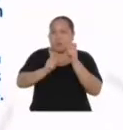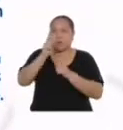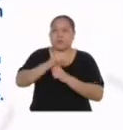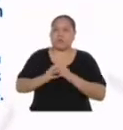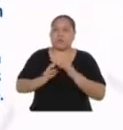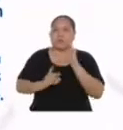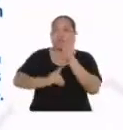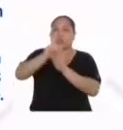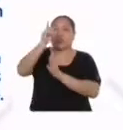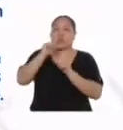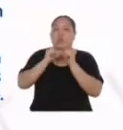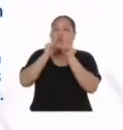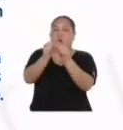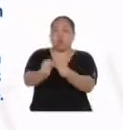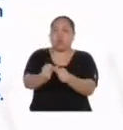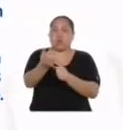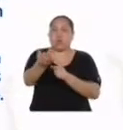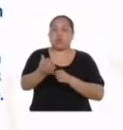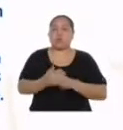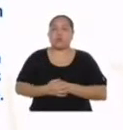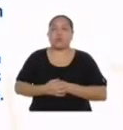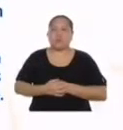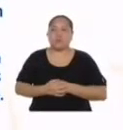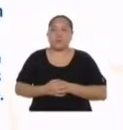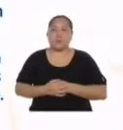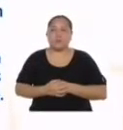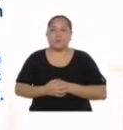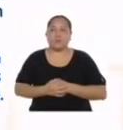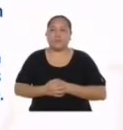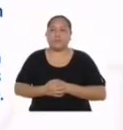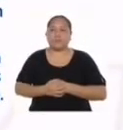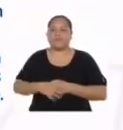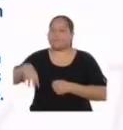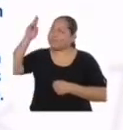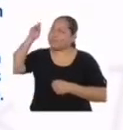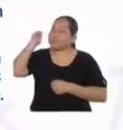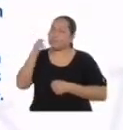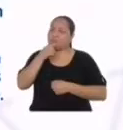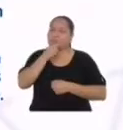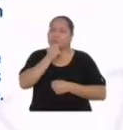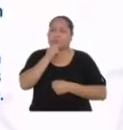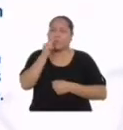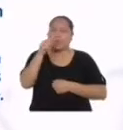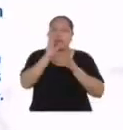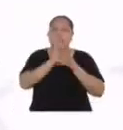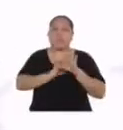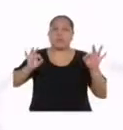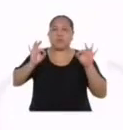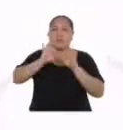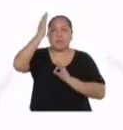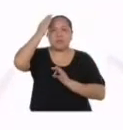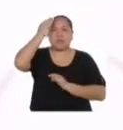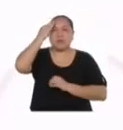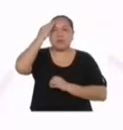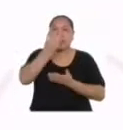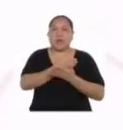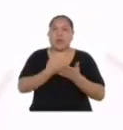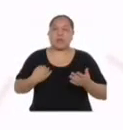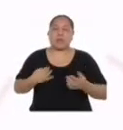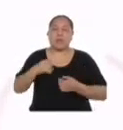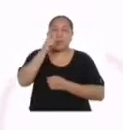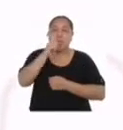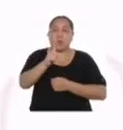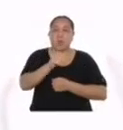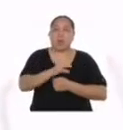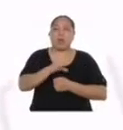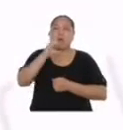Profesora, Es importante saber antes que nada que